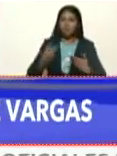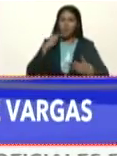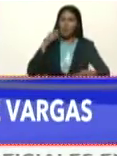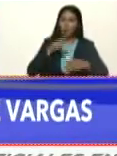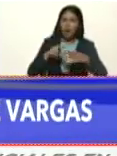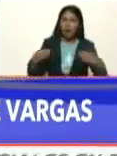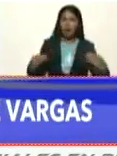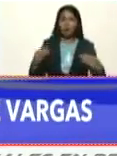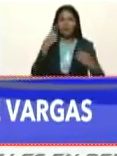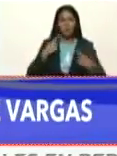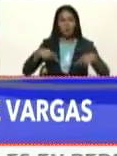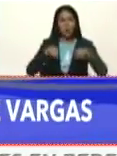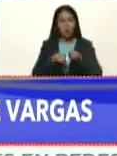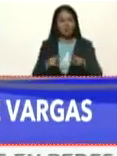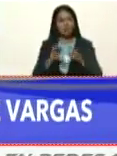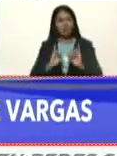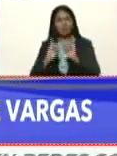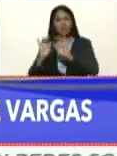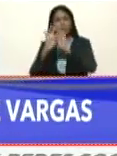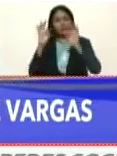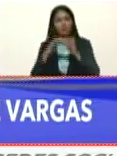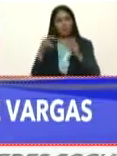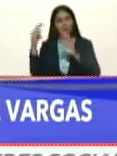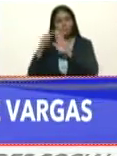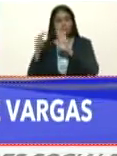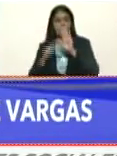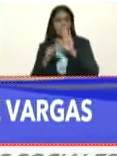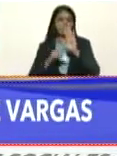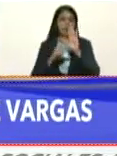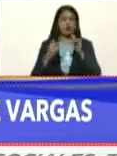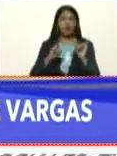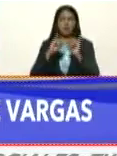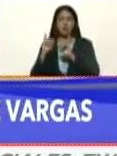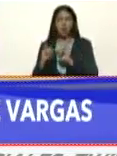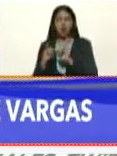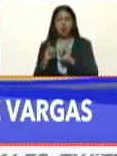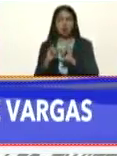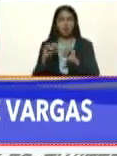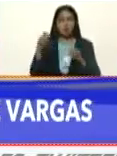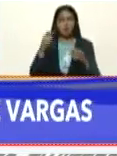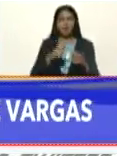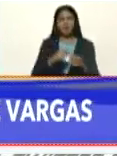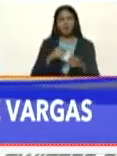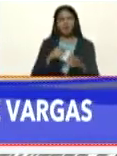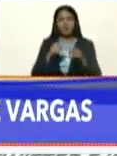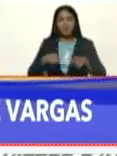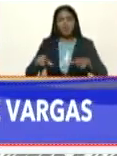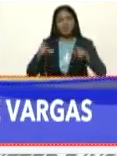que forma parte de la colección del Museo Bolivariano